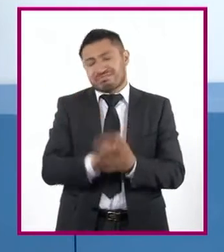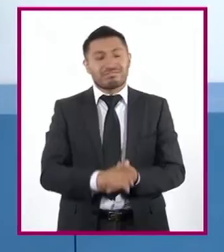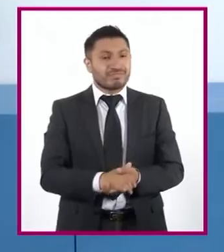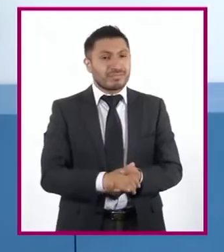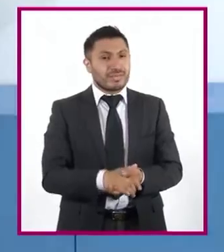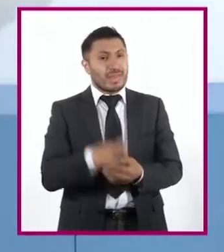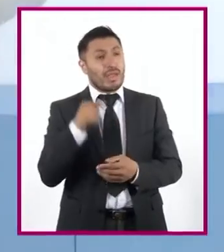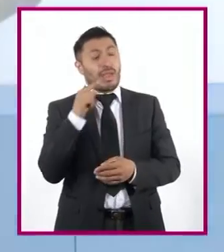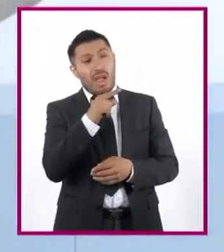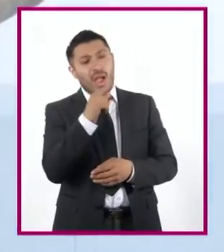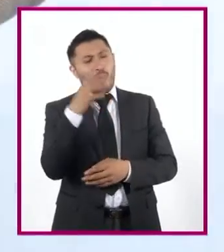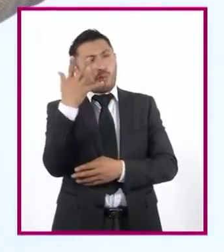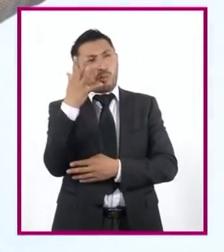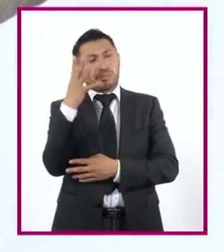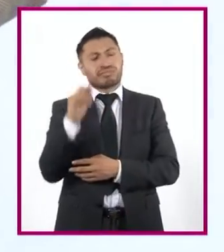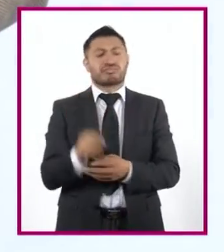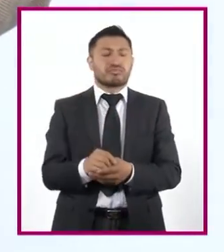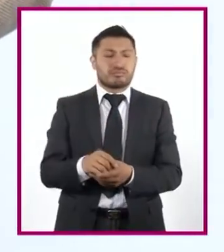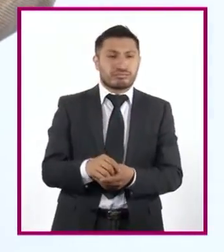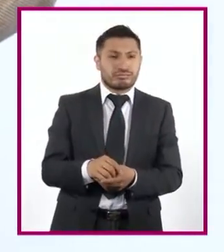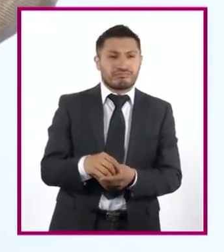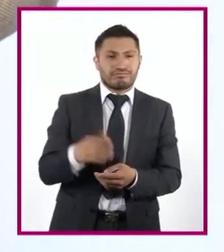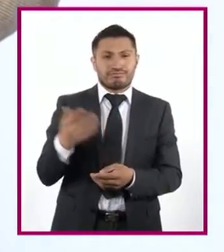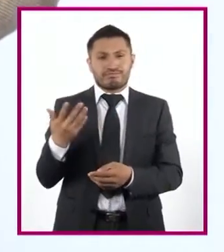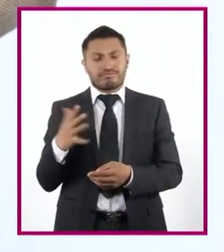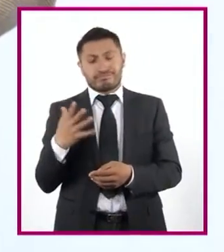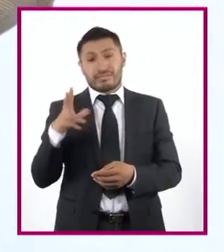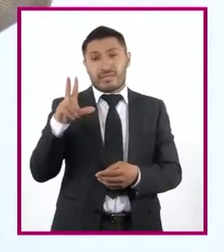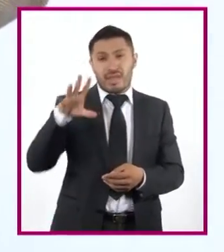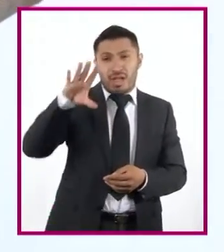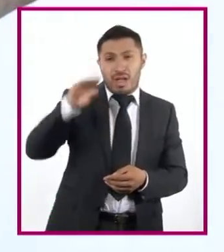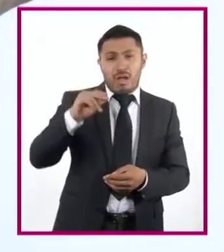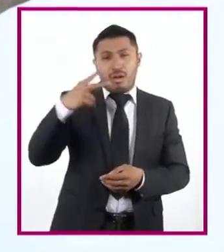Que aquel árbol tendrá un total de